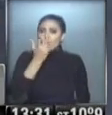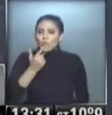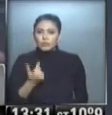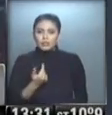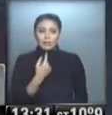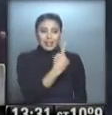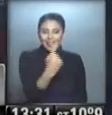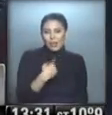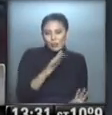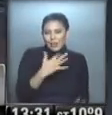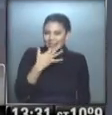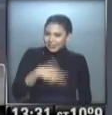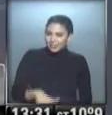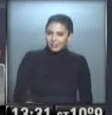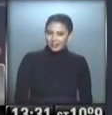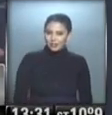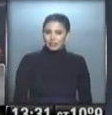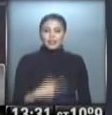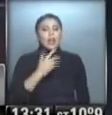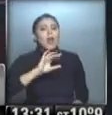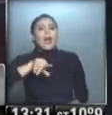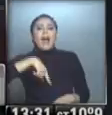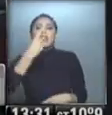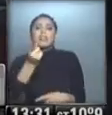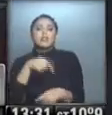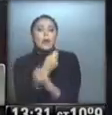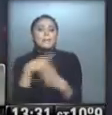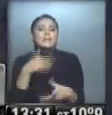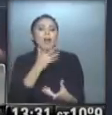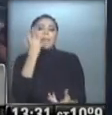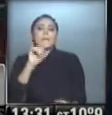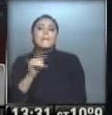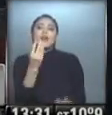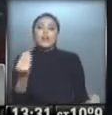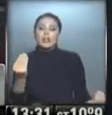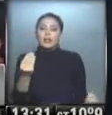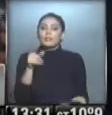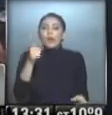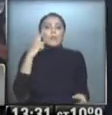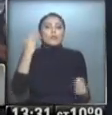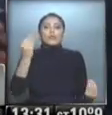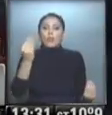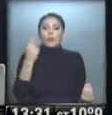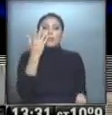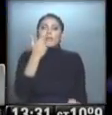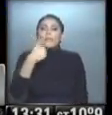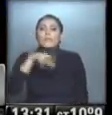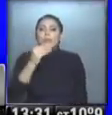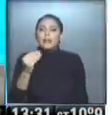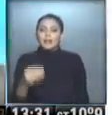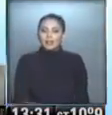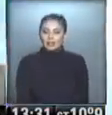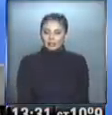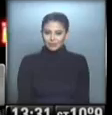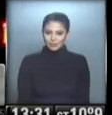lo entiende cada uno personalmente qu es lo mejor adentro es lo mejor adentro Cómo viví vos en el show Qué es lo